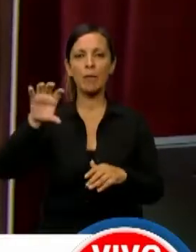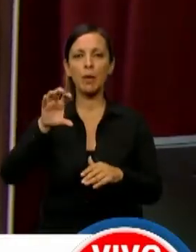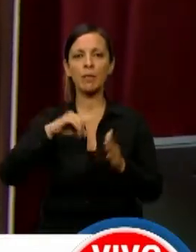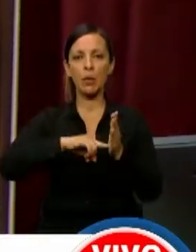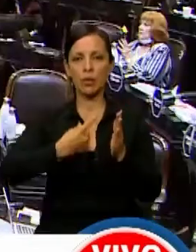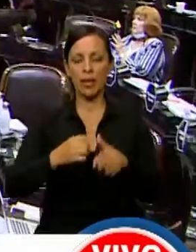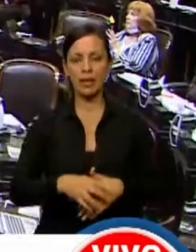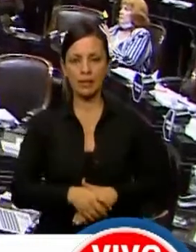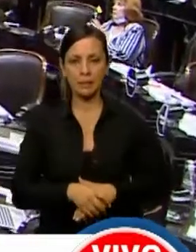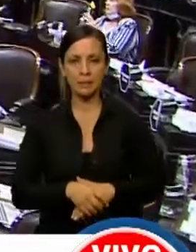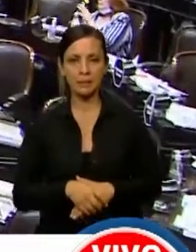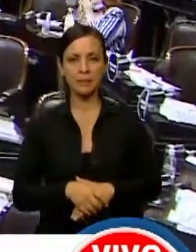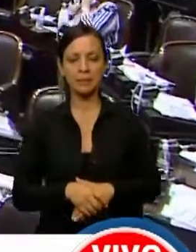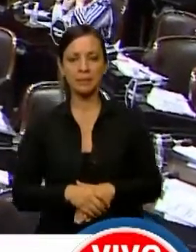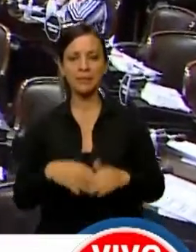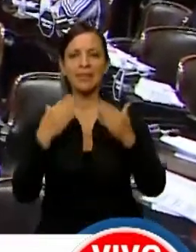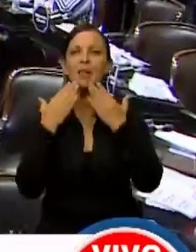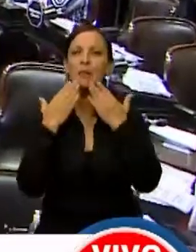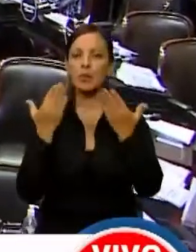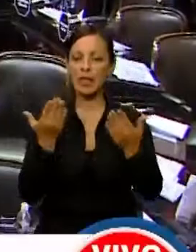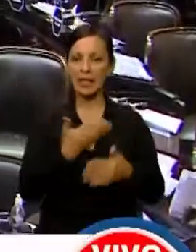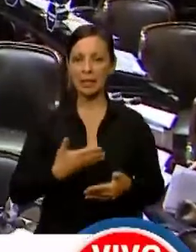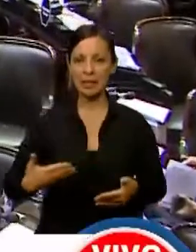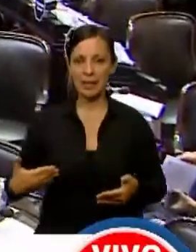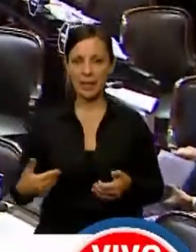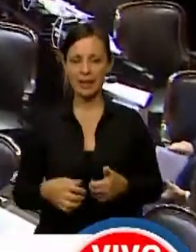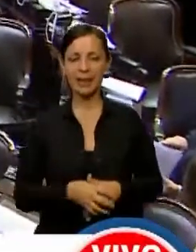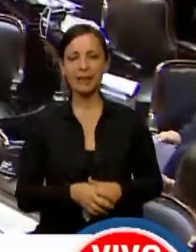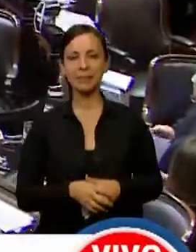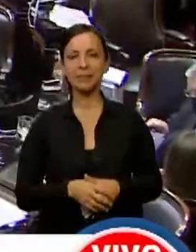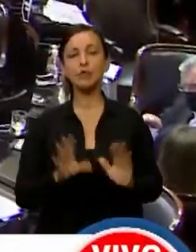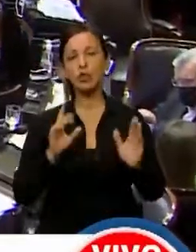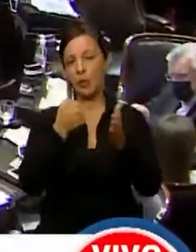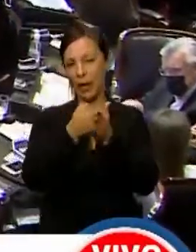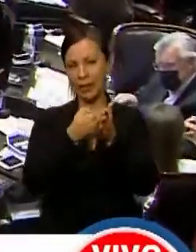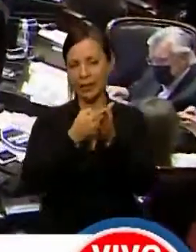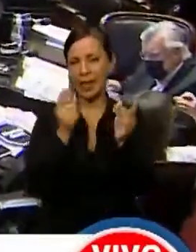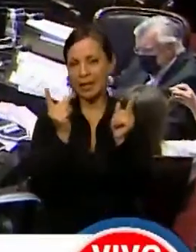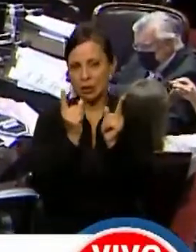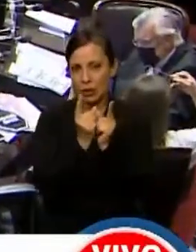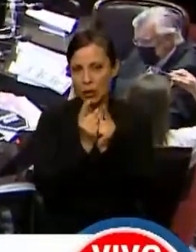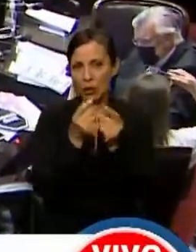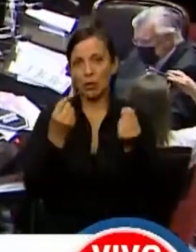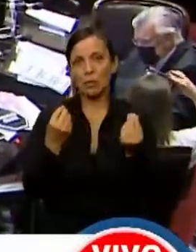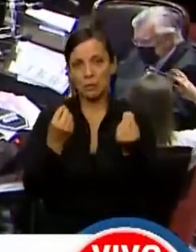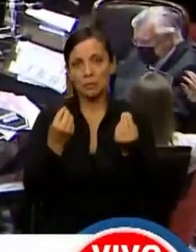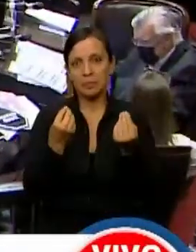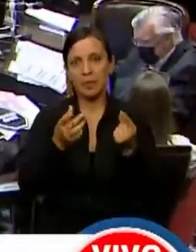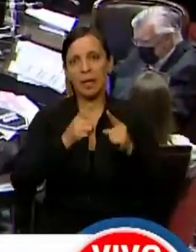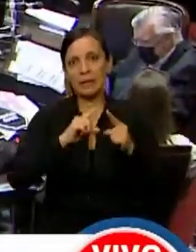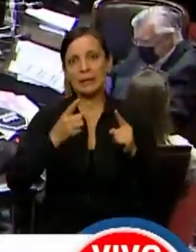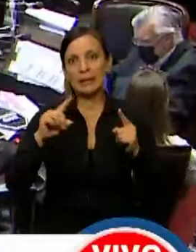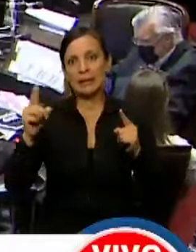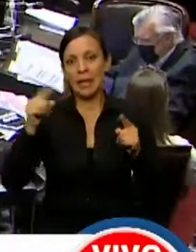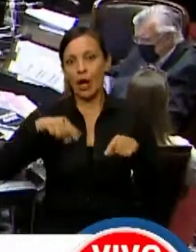Aires. Muchas gracias, señor presidente. Bueno, voy a intentar ser muy breve en virtud de lo larga y extensa que